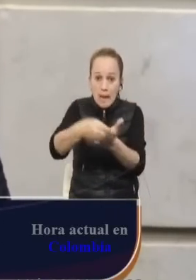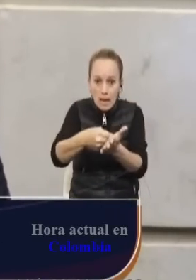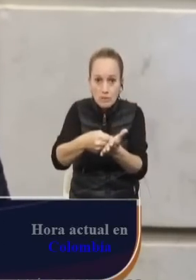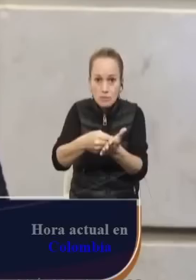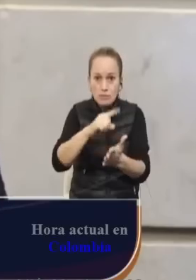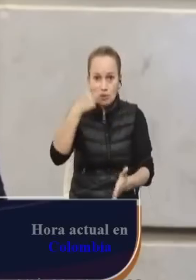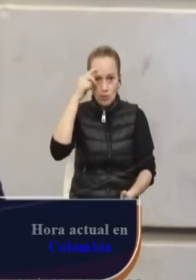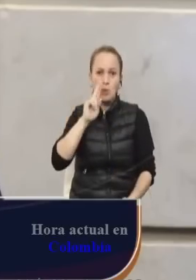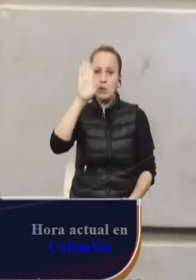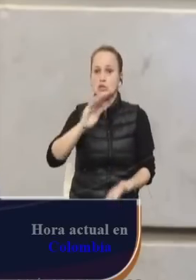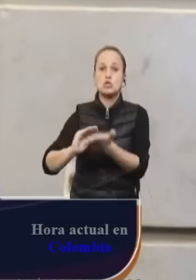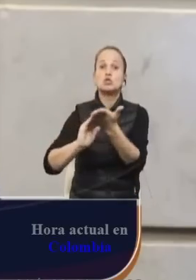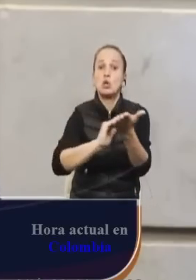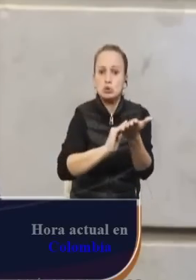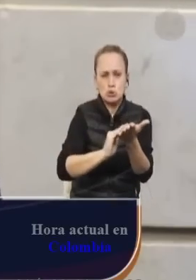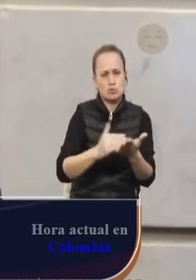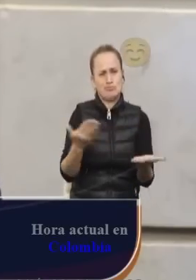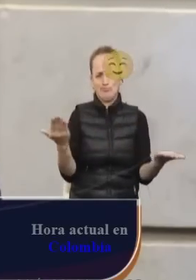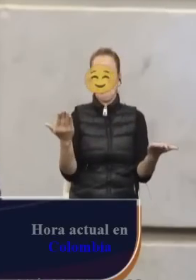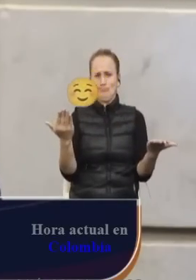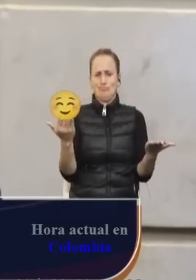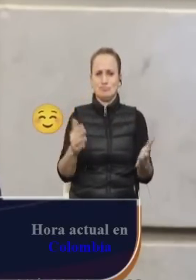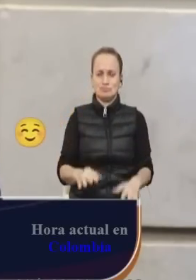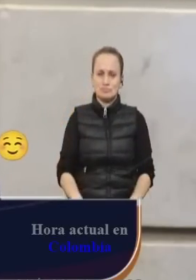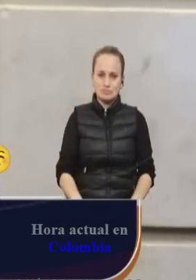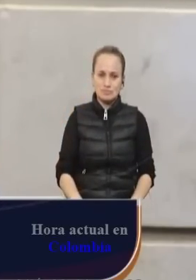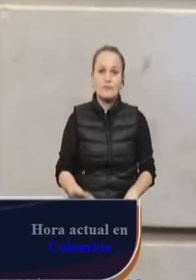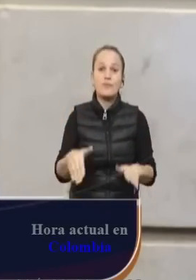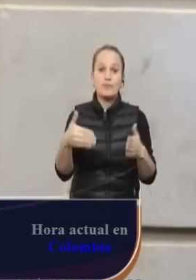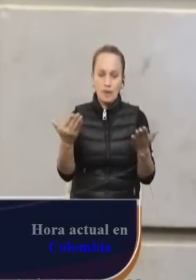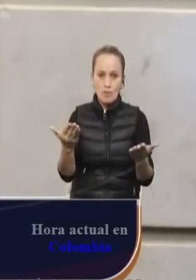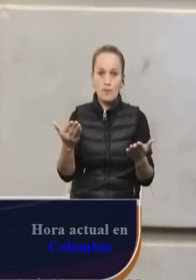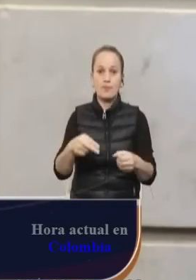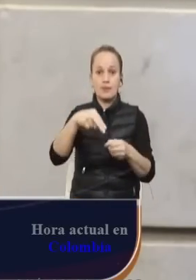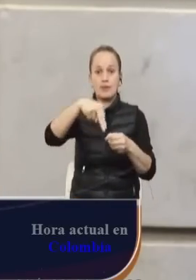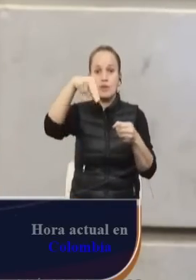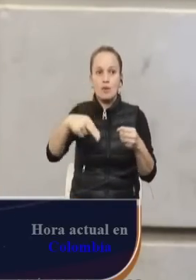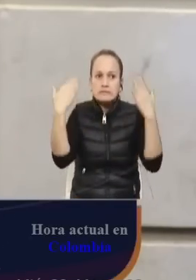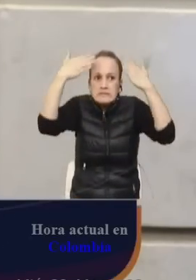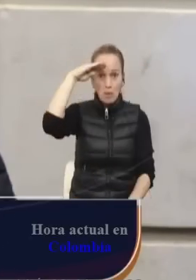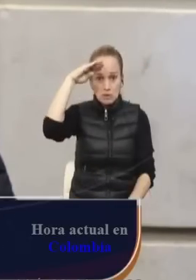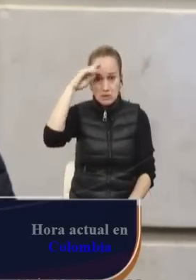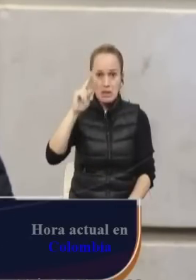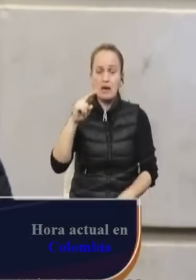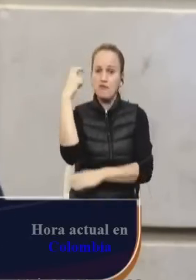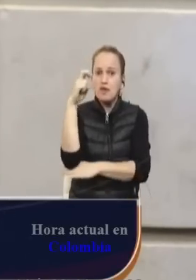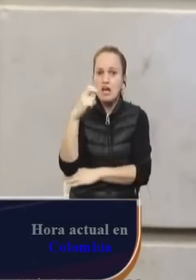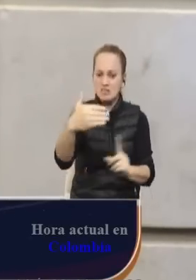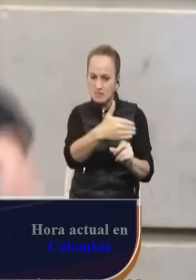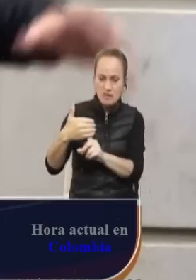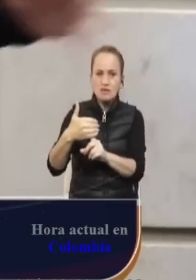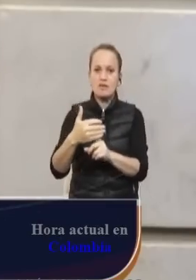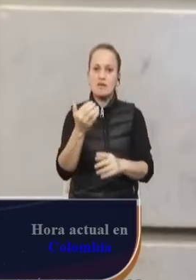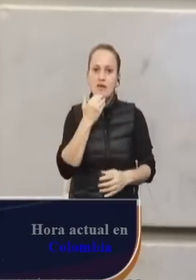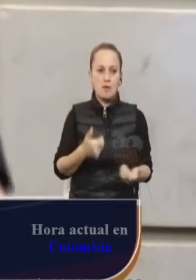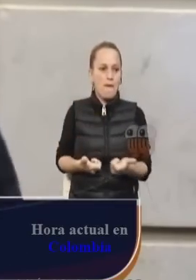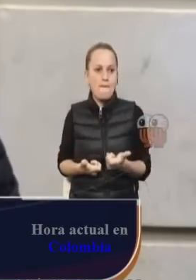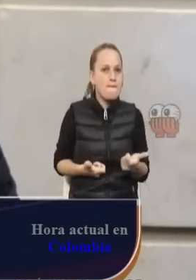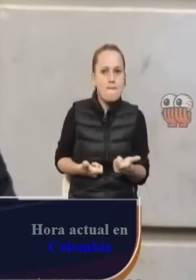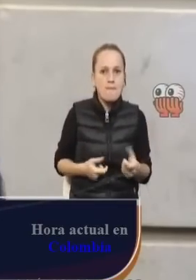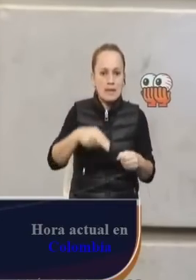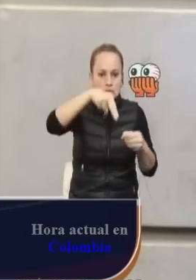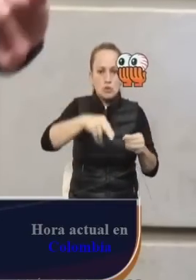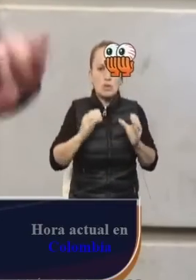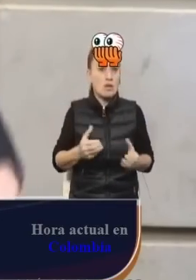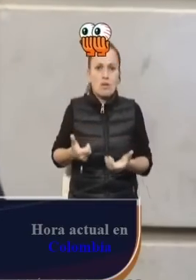este gobierno podrá tapar la verdad de lo que hoy sucede en Colombia. ¿Cómo vemos los ciudadanos escondiéndose en sus casas? Hoy vemos las caravanas escoltando a los